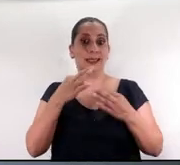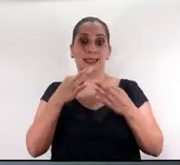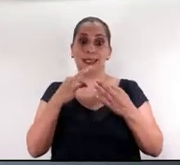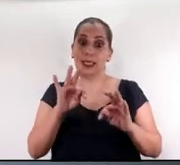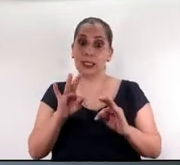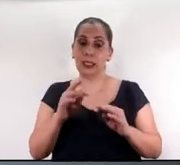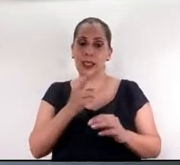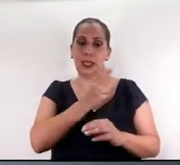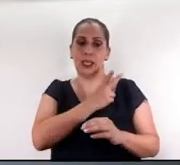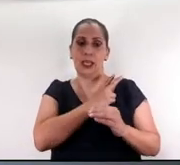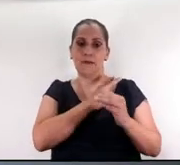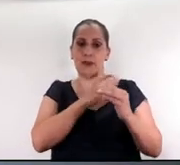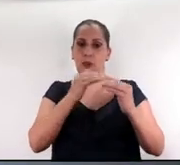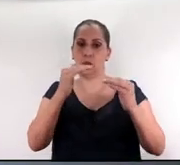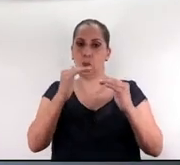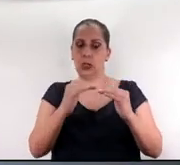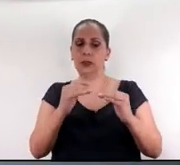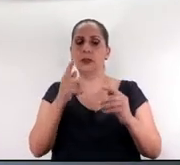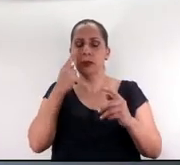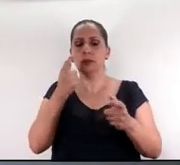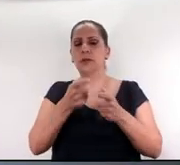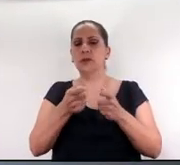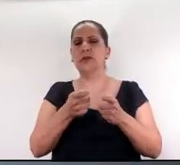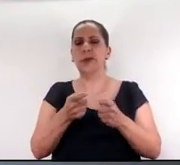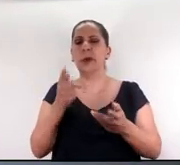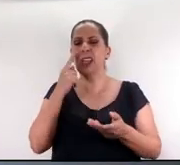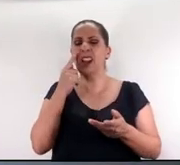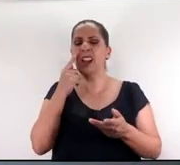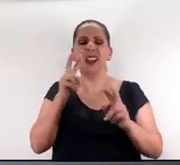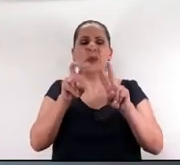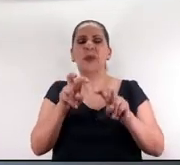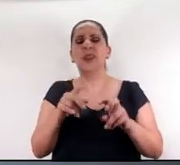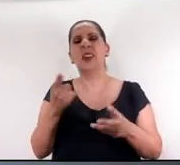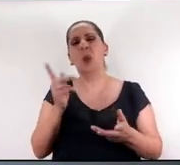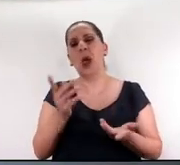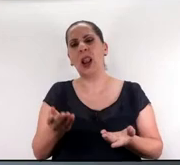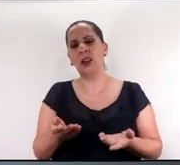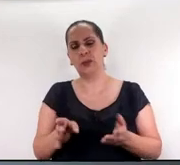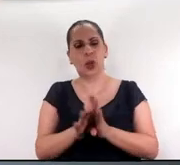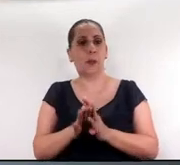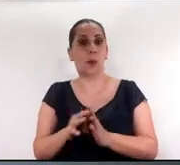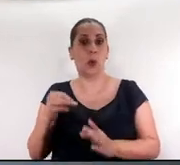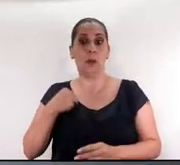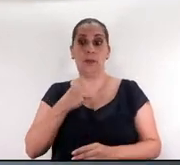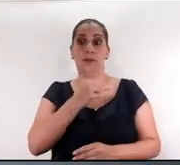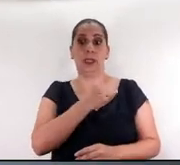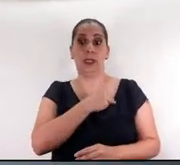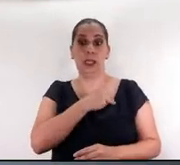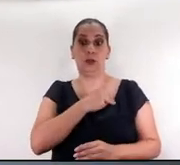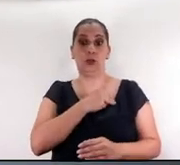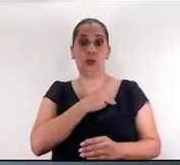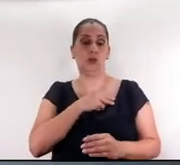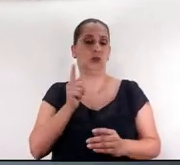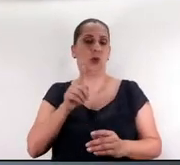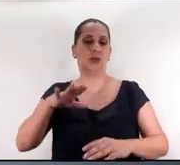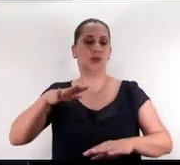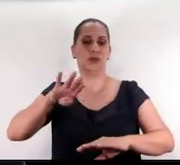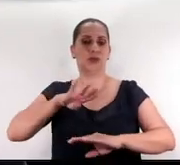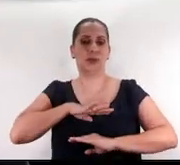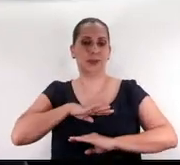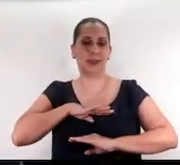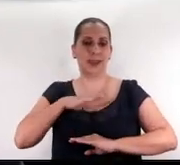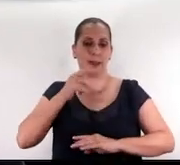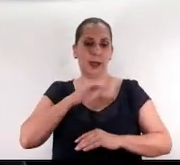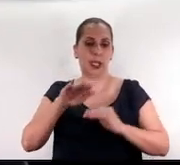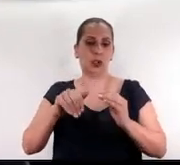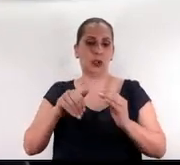medios, revisar un poco el papel de los mandos medios, porque no basta con tener un ministro si en toda la estructura de los